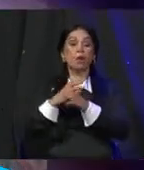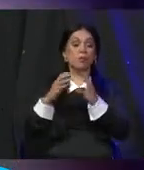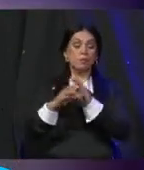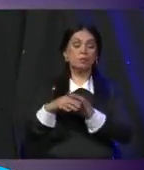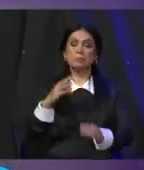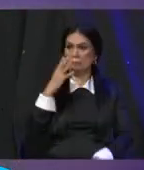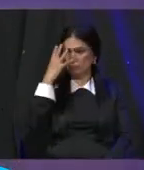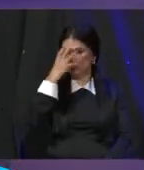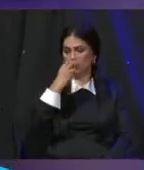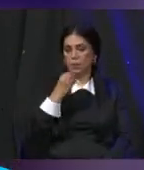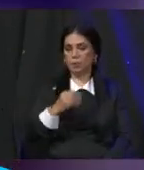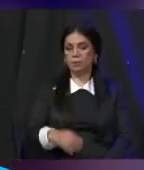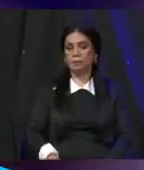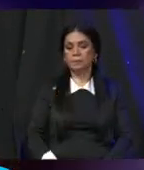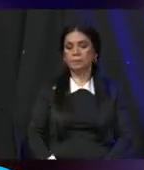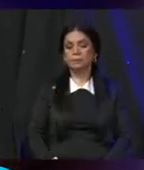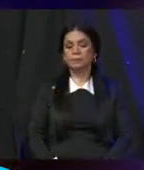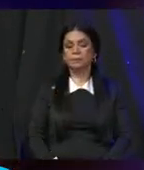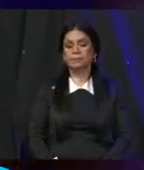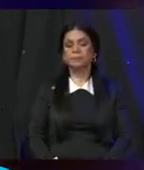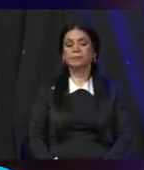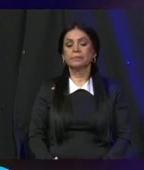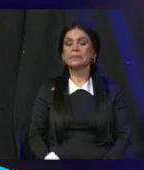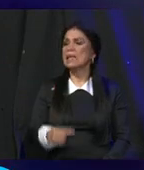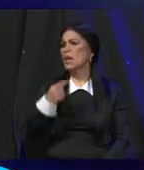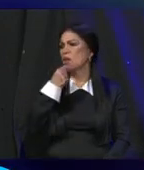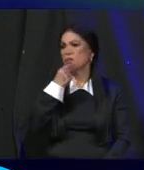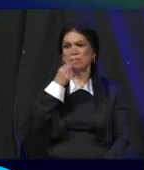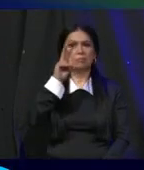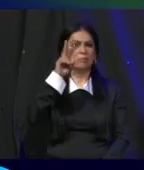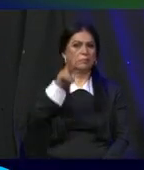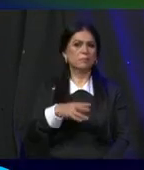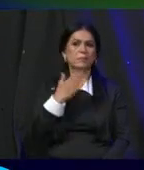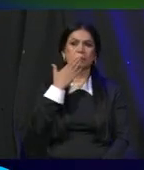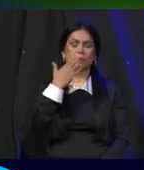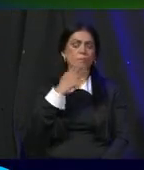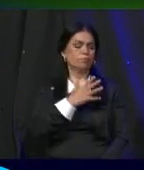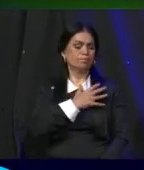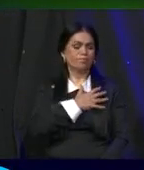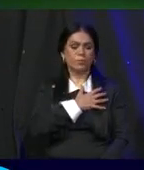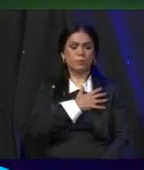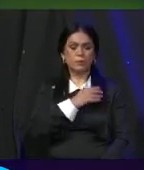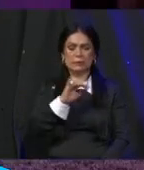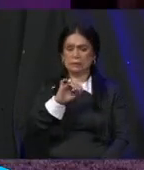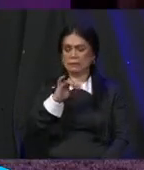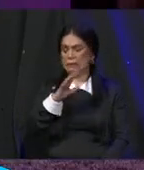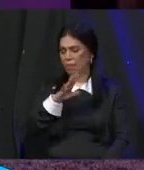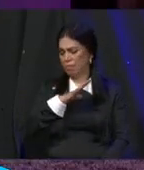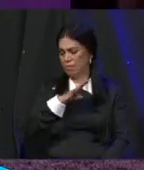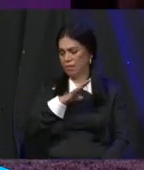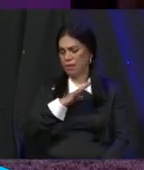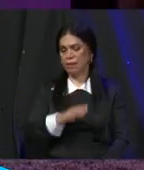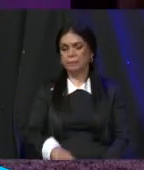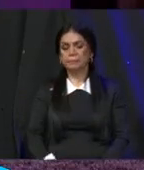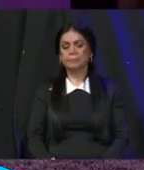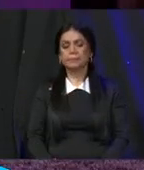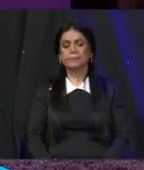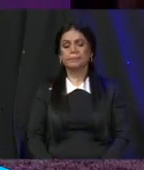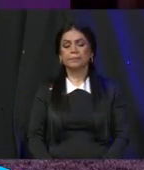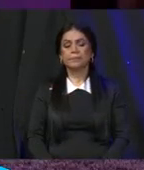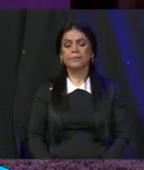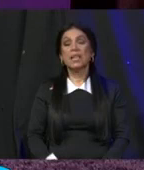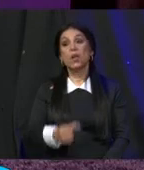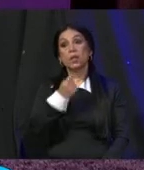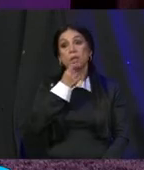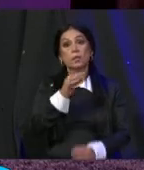bendecida, ¿no? Con los niños, porque los niños de verdad que son pues el alma de la casa y hay que también que ellos tengan entretenimiento.